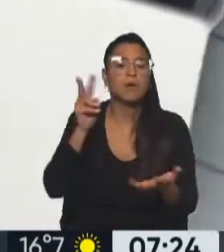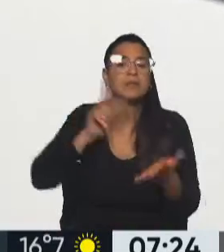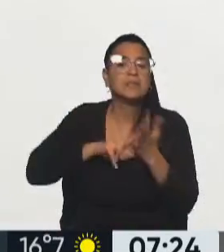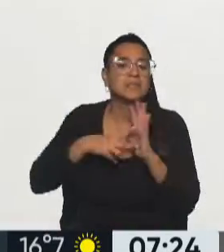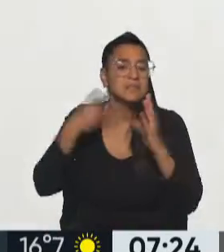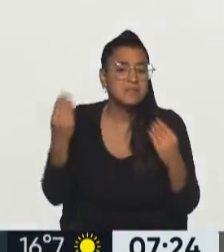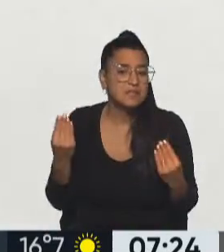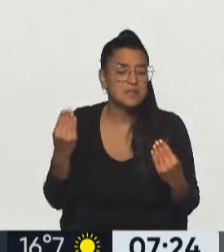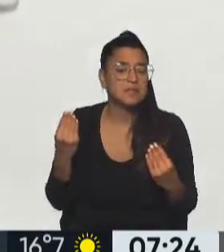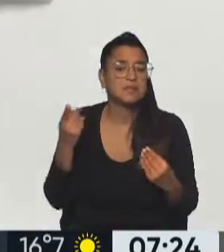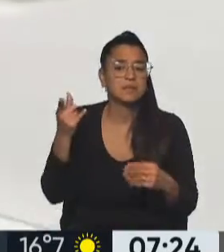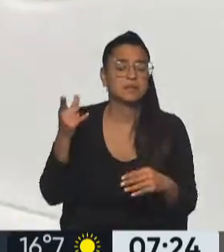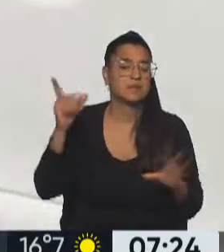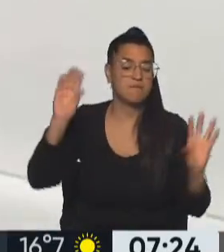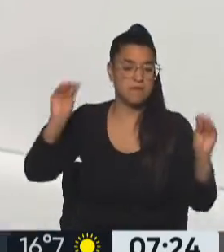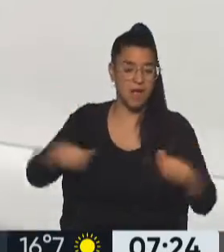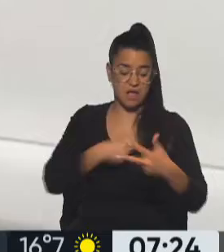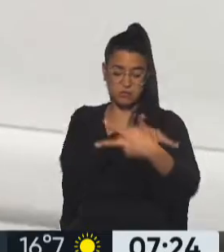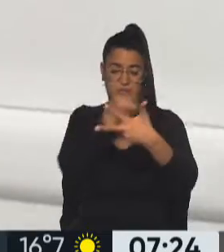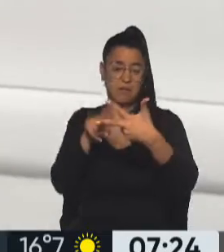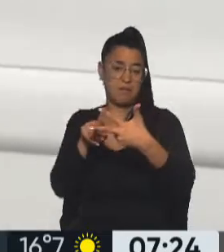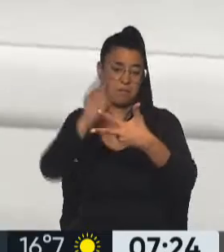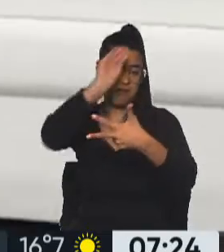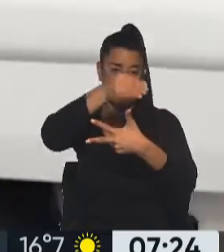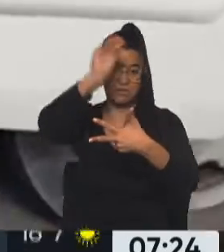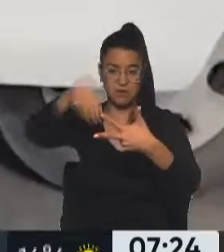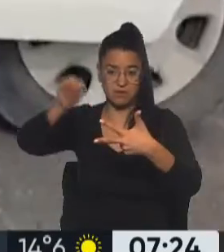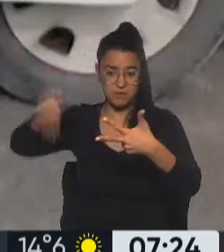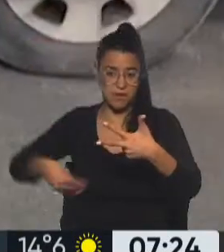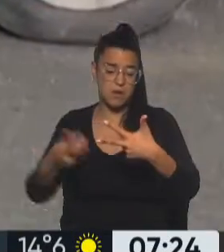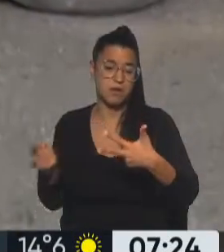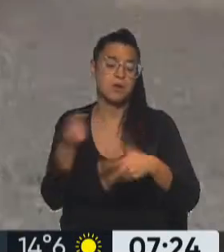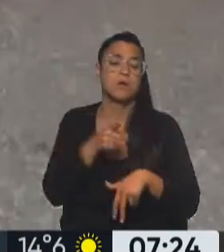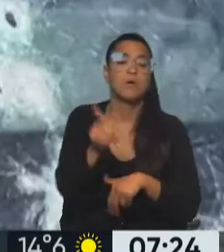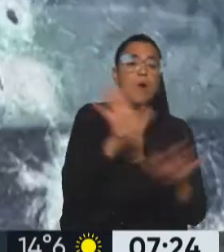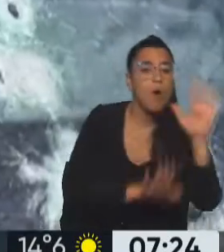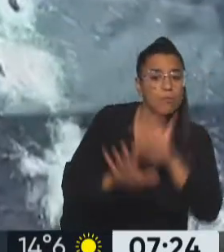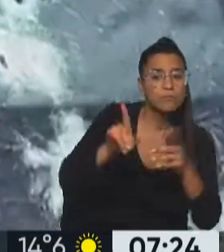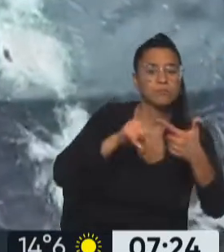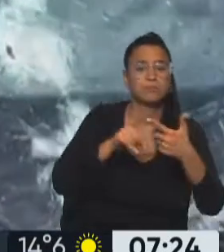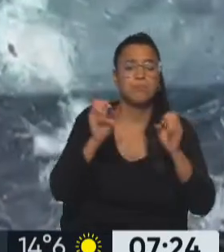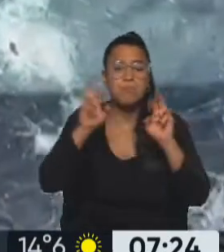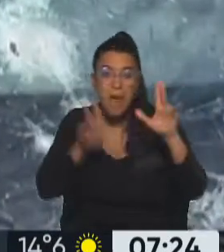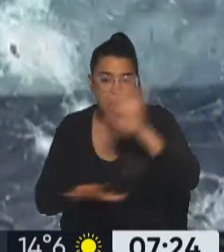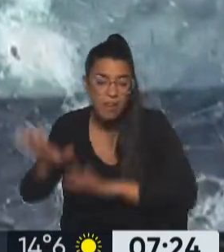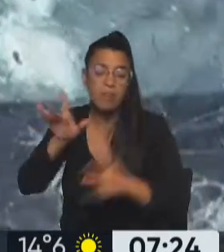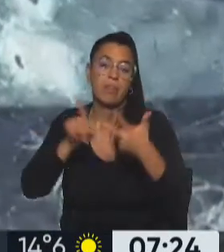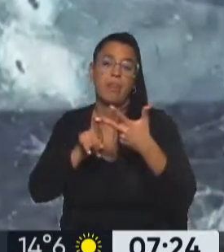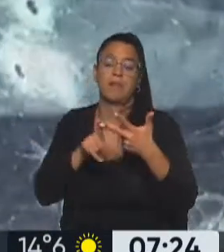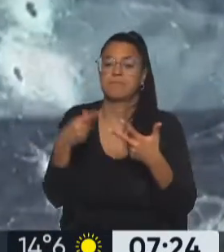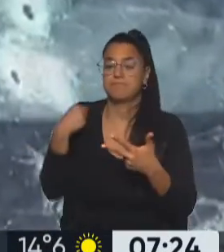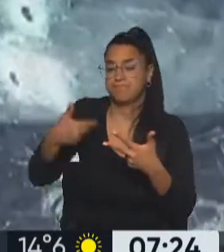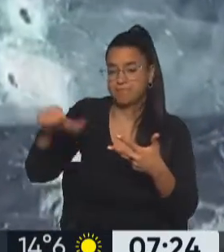ante un fracaso triple: concepción, inteligencia y